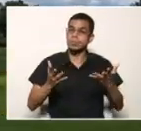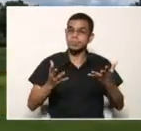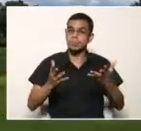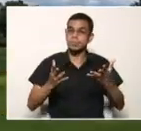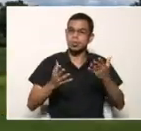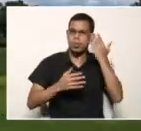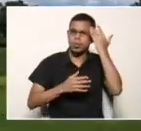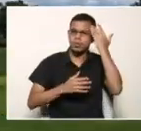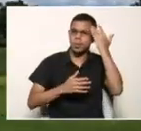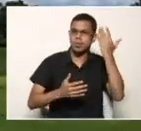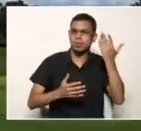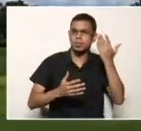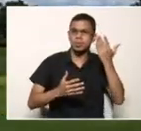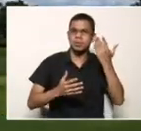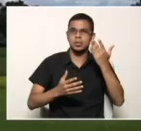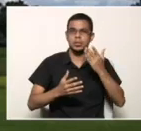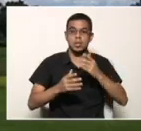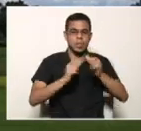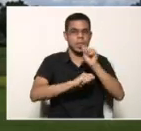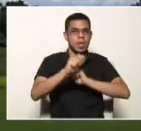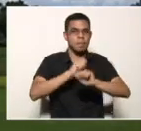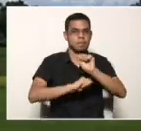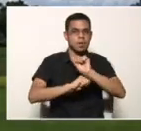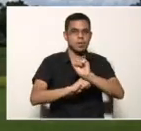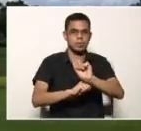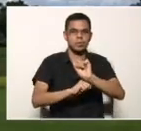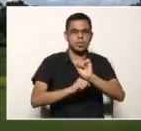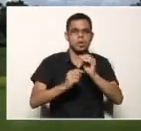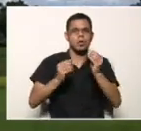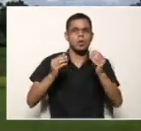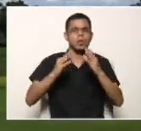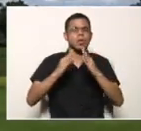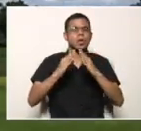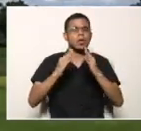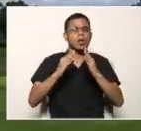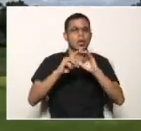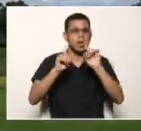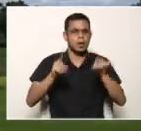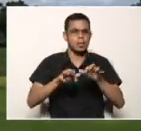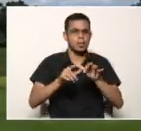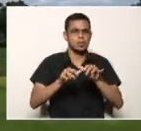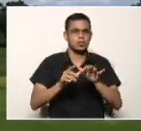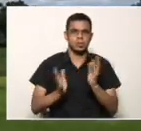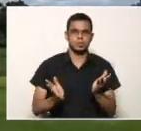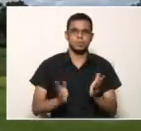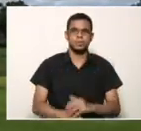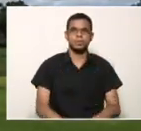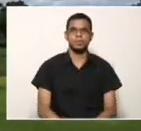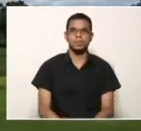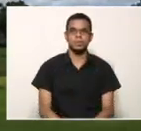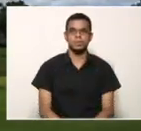el mantenimiento correctivo y preventivo de nuestros electrodomésticos en casa. Veamos el siguiente material.